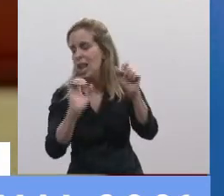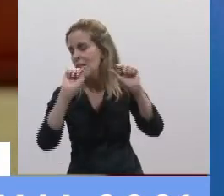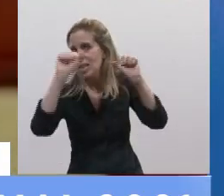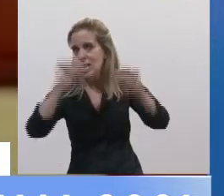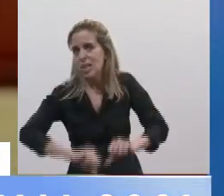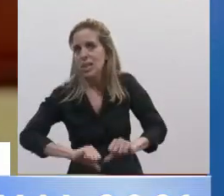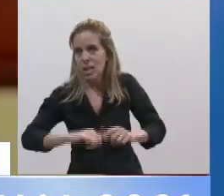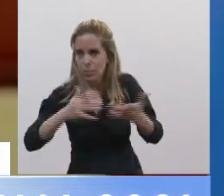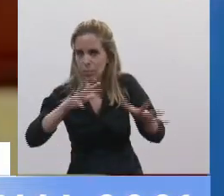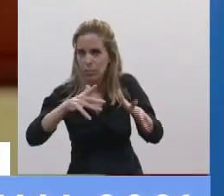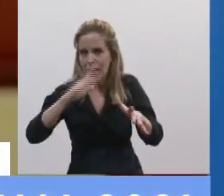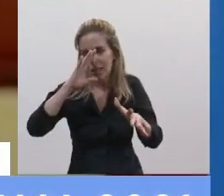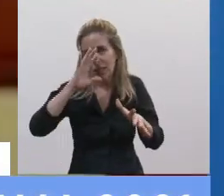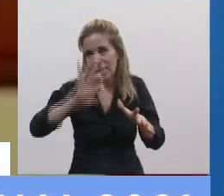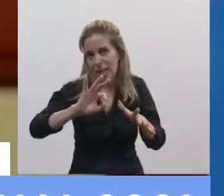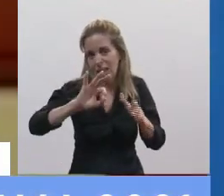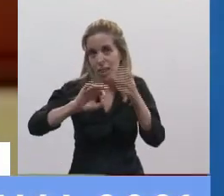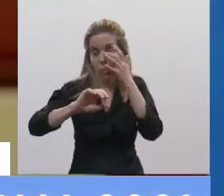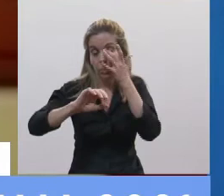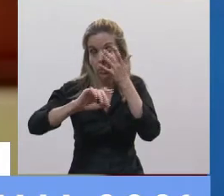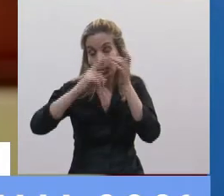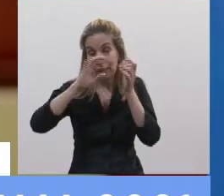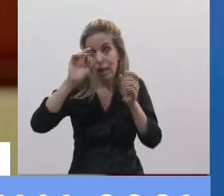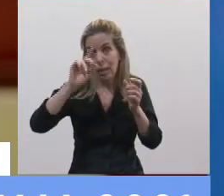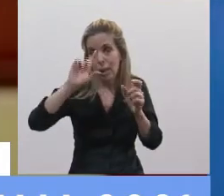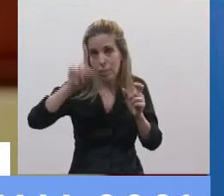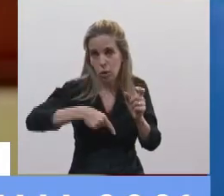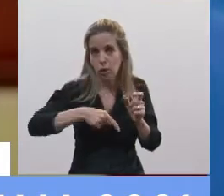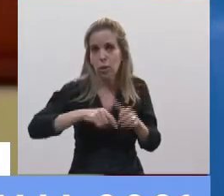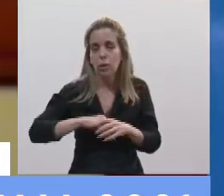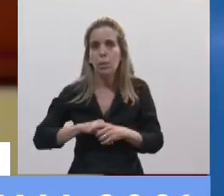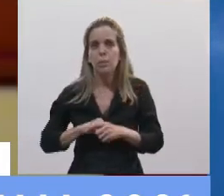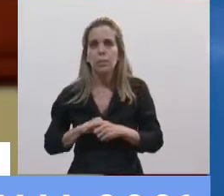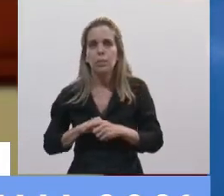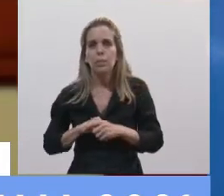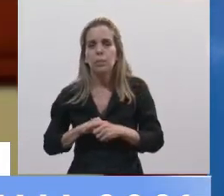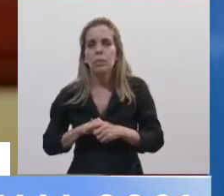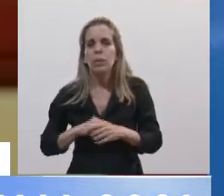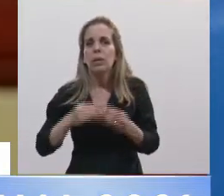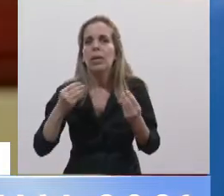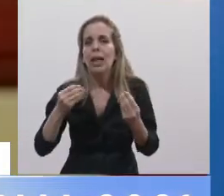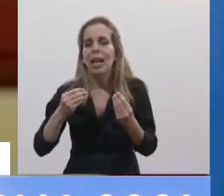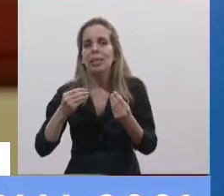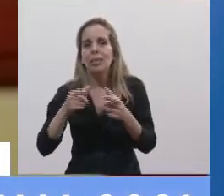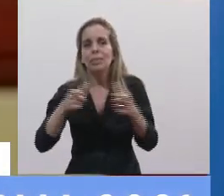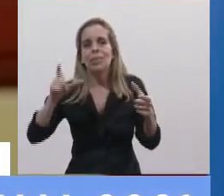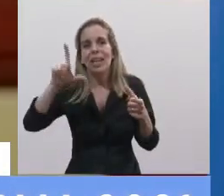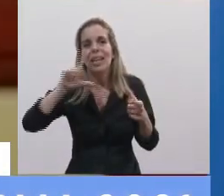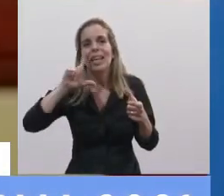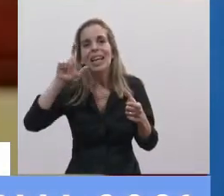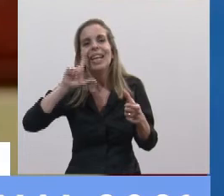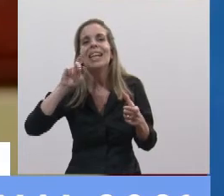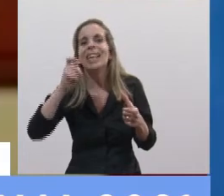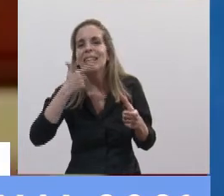diríamos, secretos a voces tapados con muchas llaves. Y el stock del LELIC no solo que